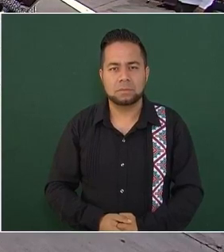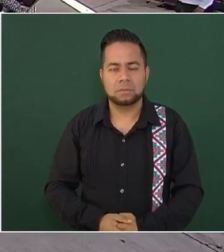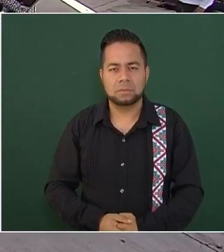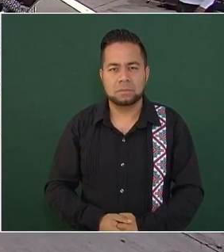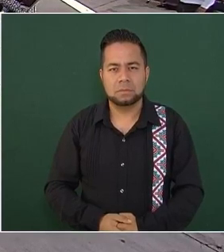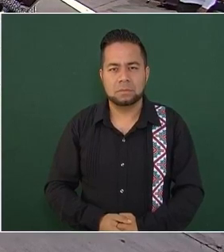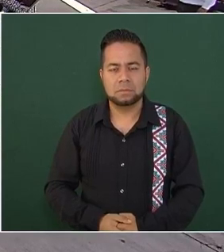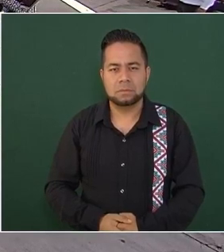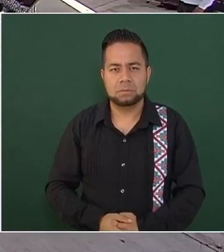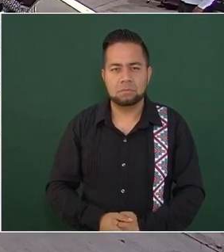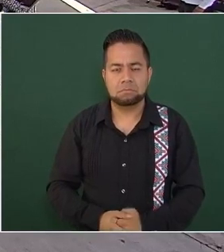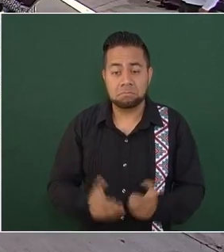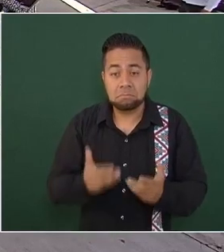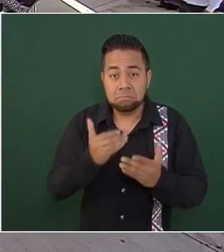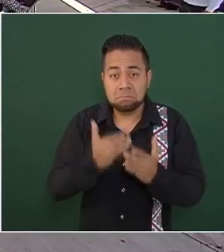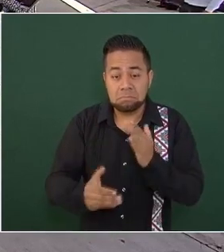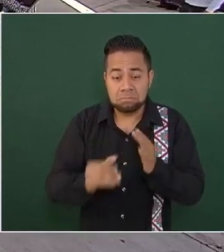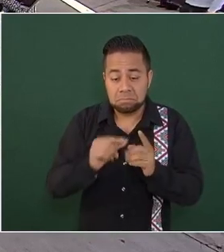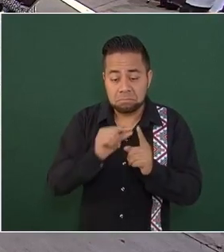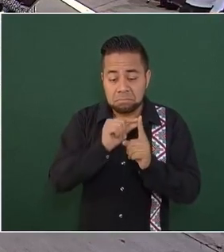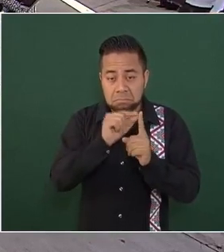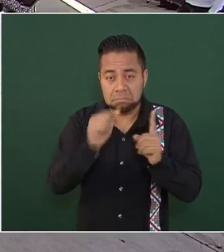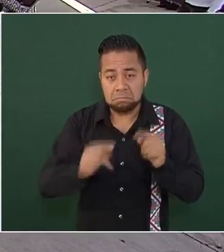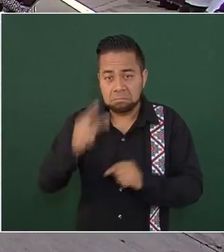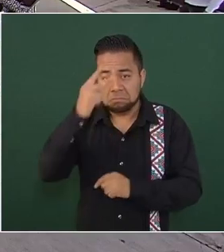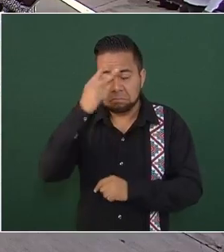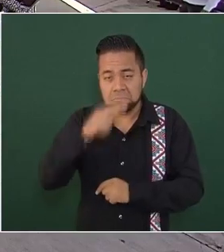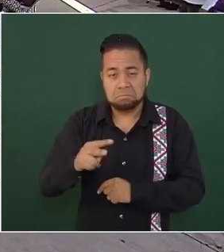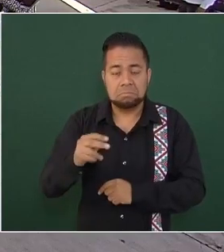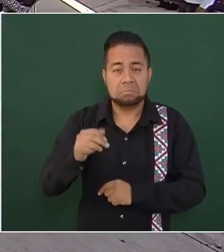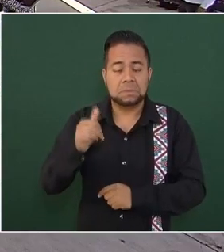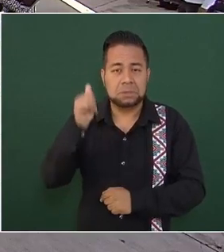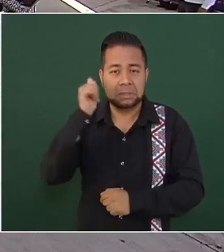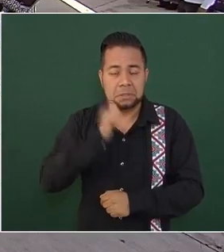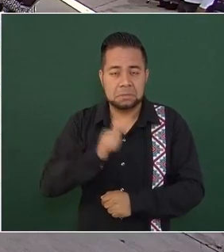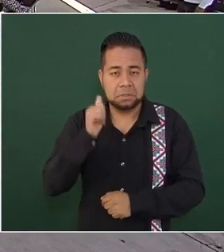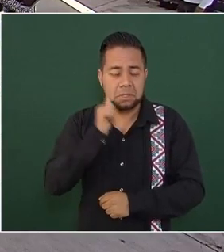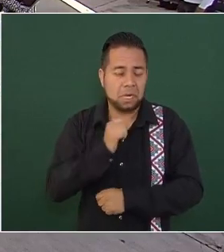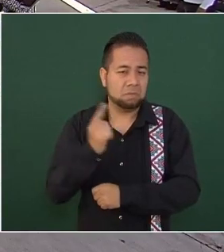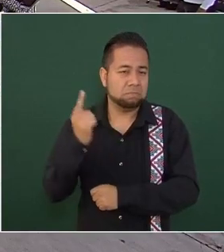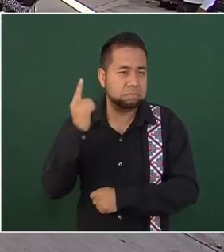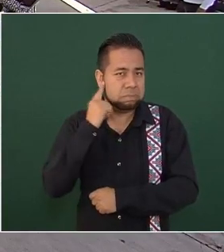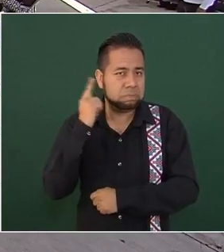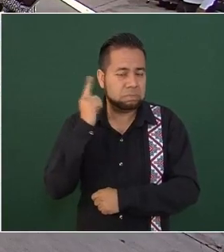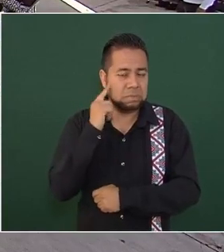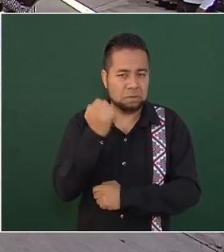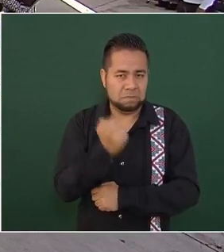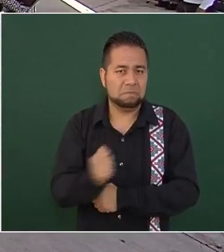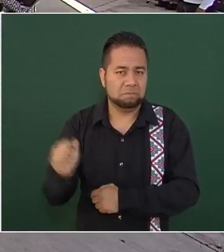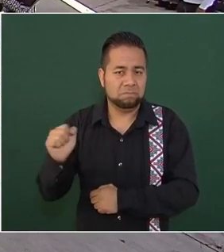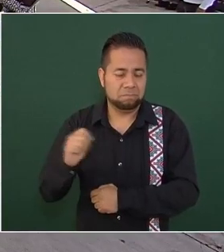mucha más fama siempre México tiene fama